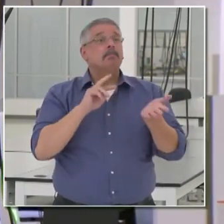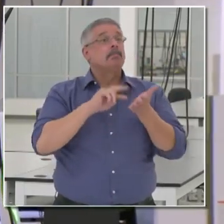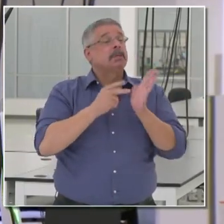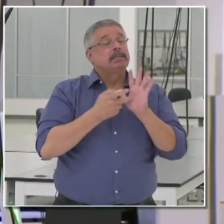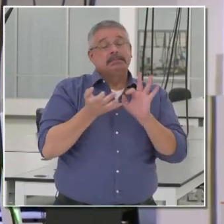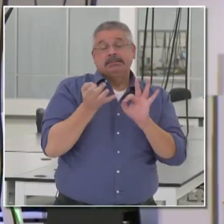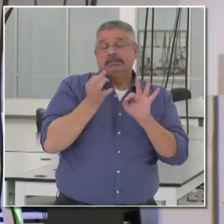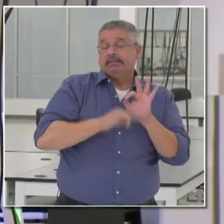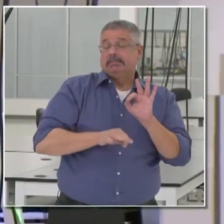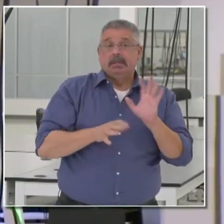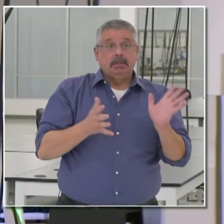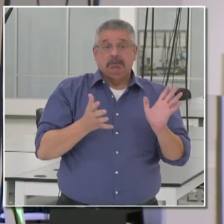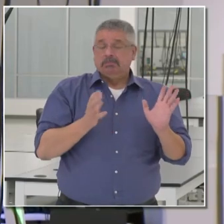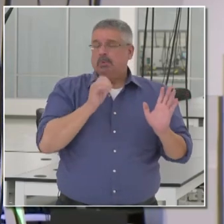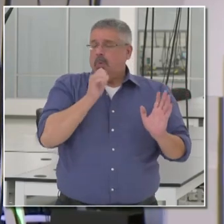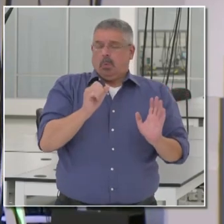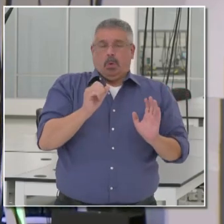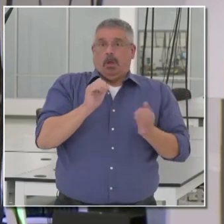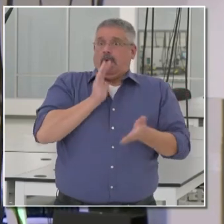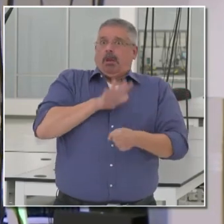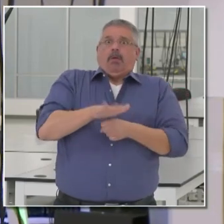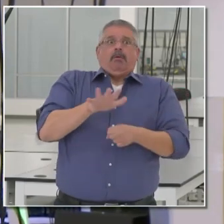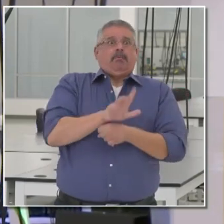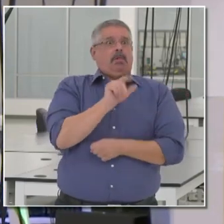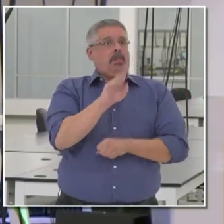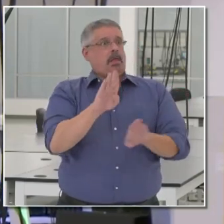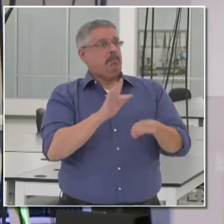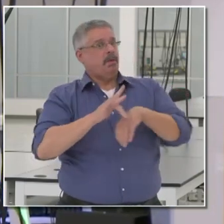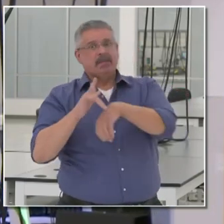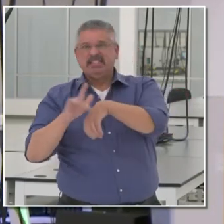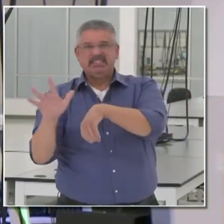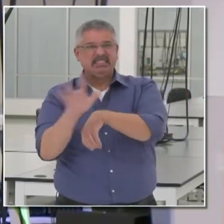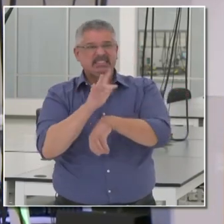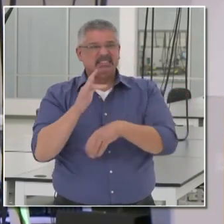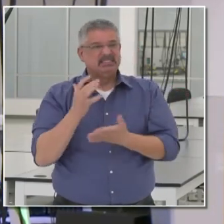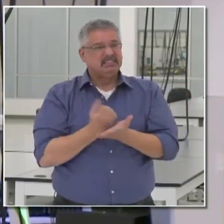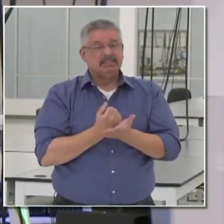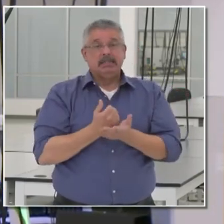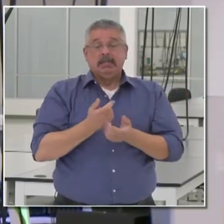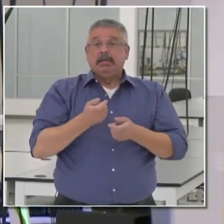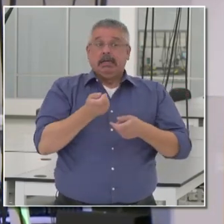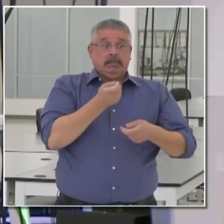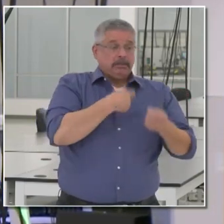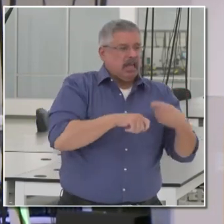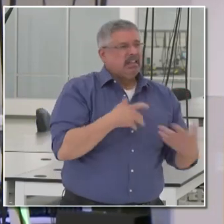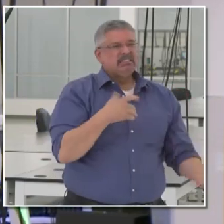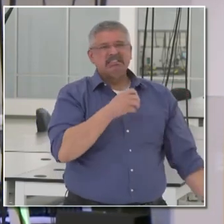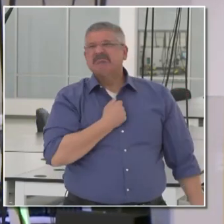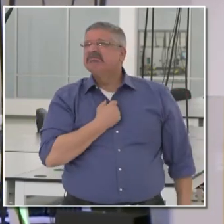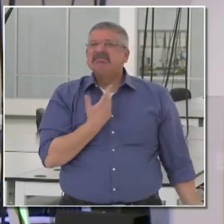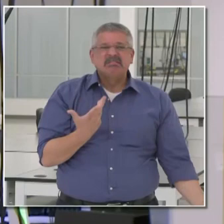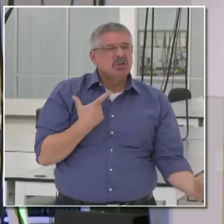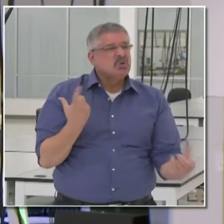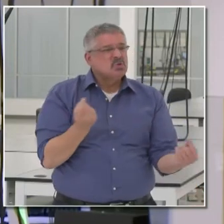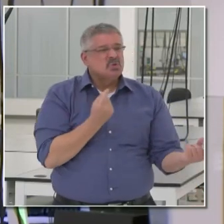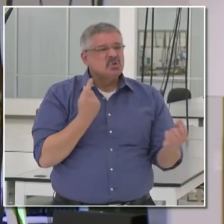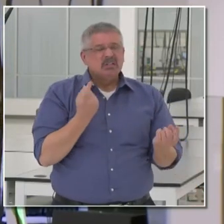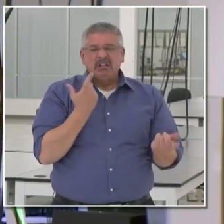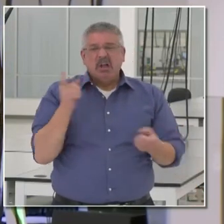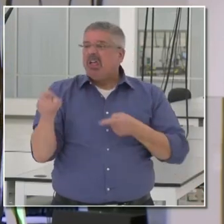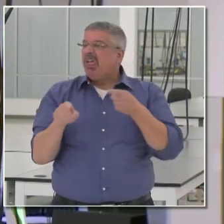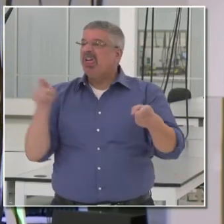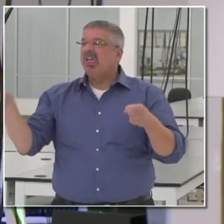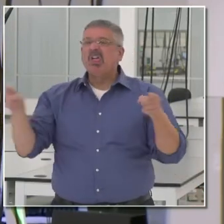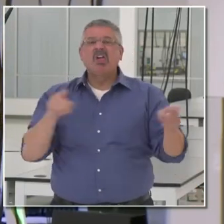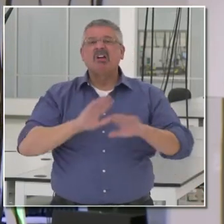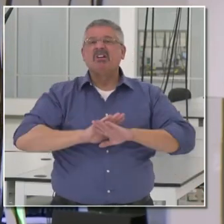nuestros protocolos o sea que simplemente no teníamos los recursos y en vez de lamentarlo y en vez de quejarnos y